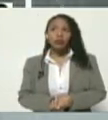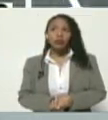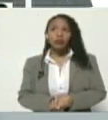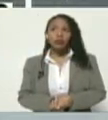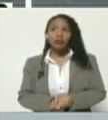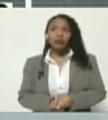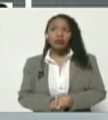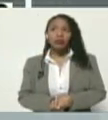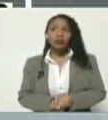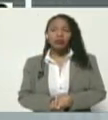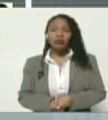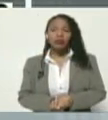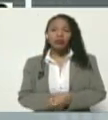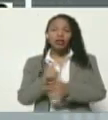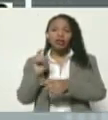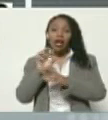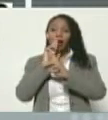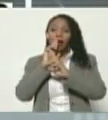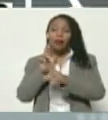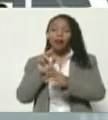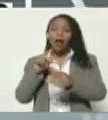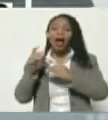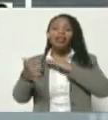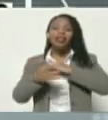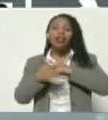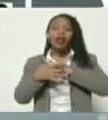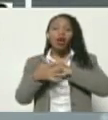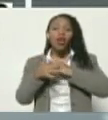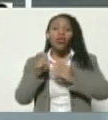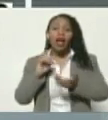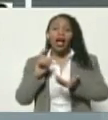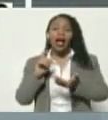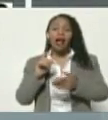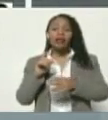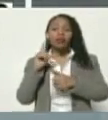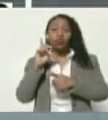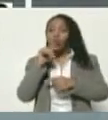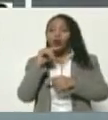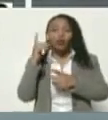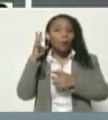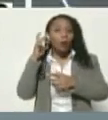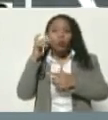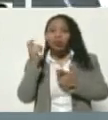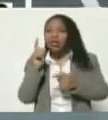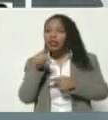A los técnicos del sonido, por favor. No tengo retorno, no sé si me